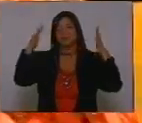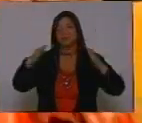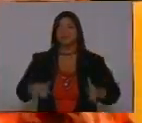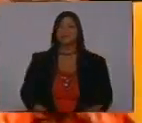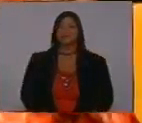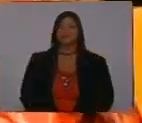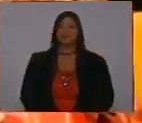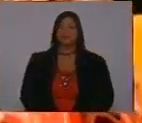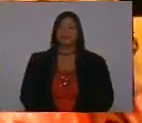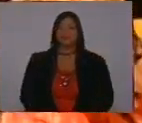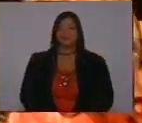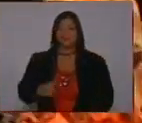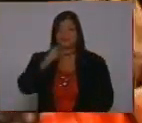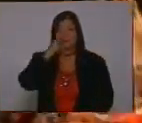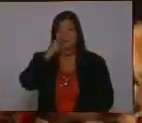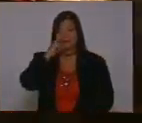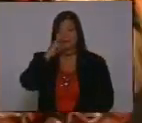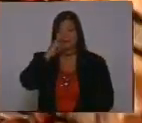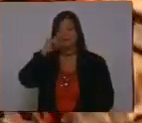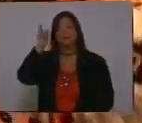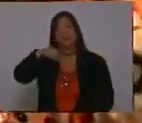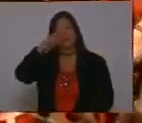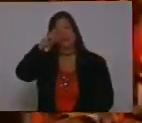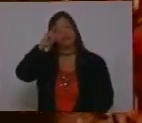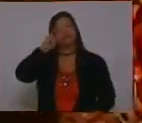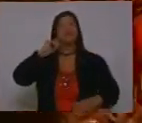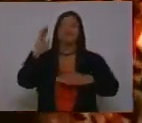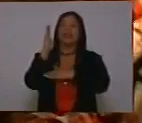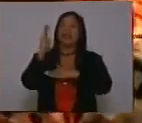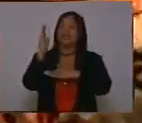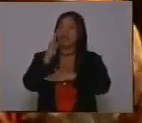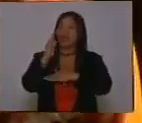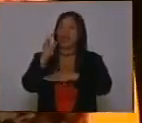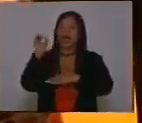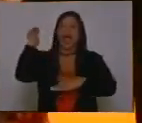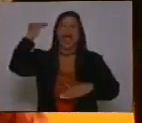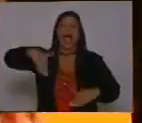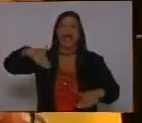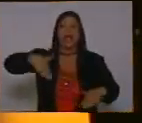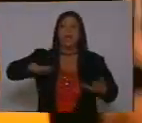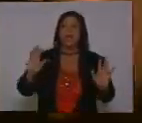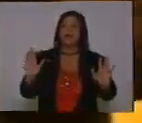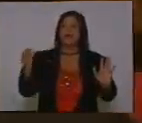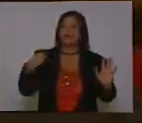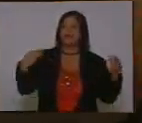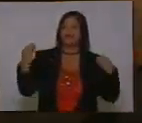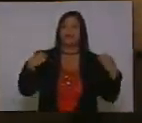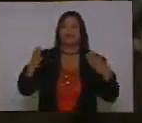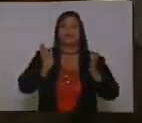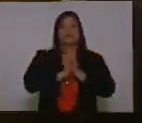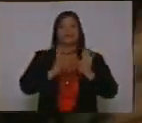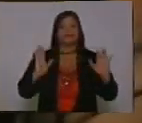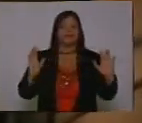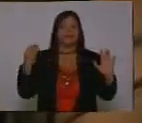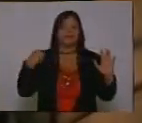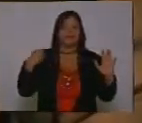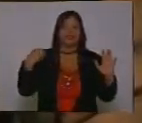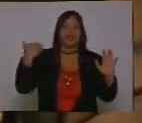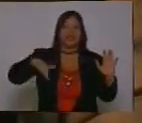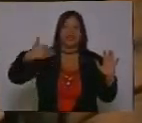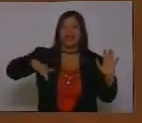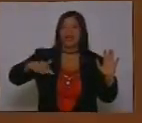Y también del estado Aragua nos reclama, y me cae a mí,